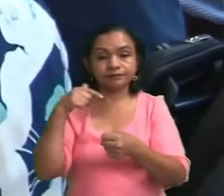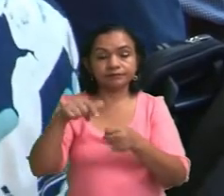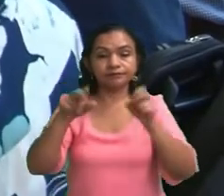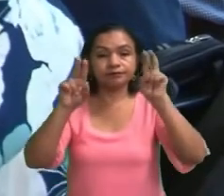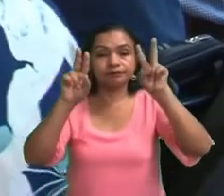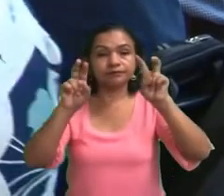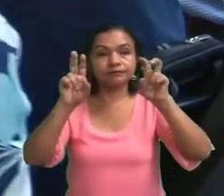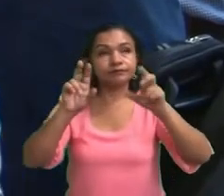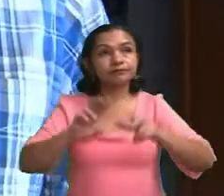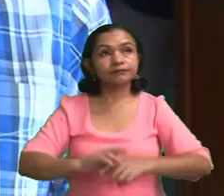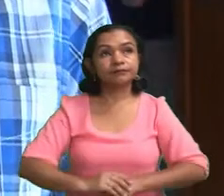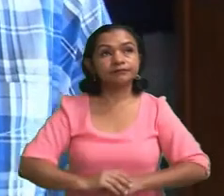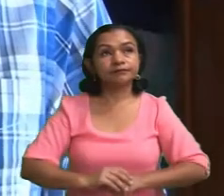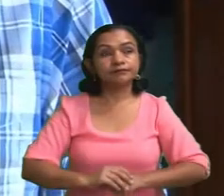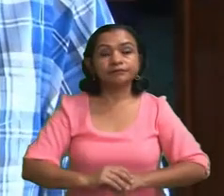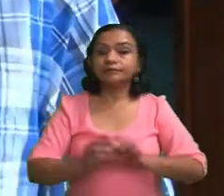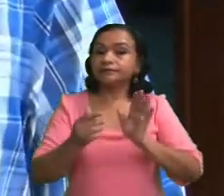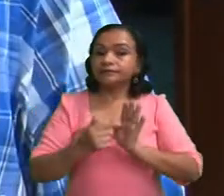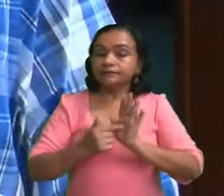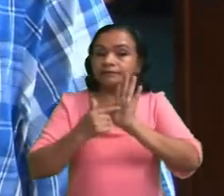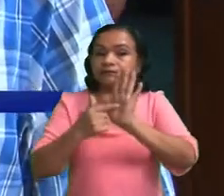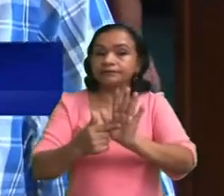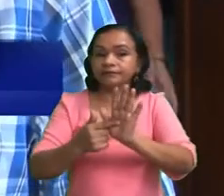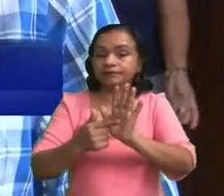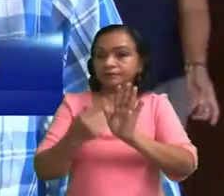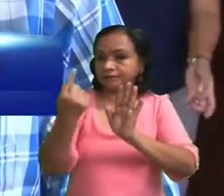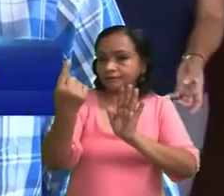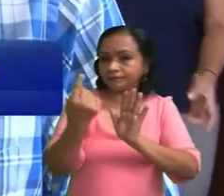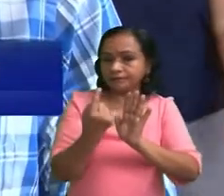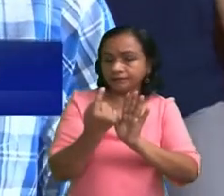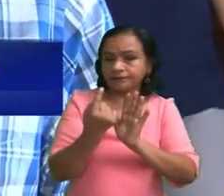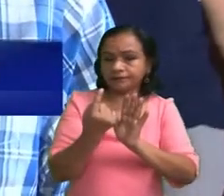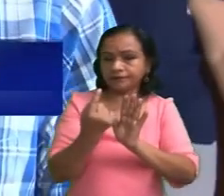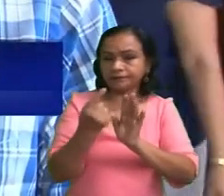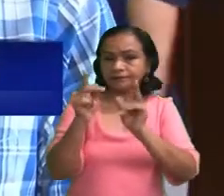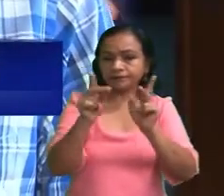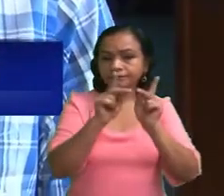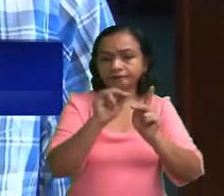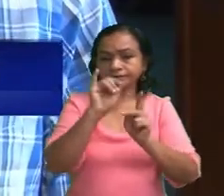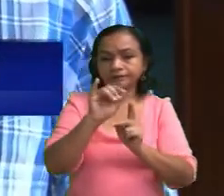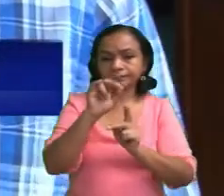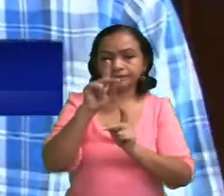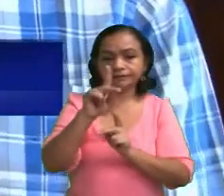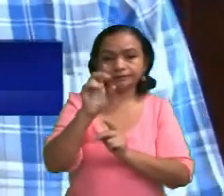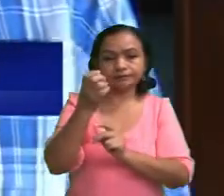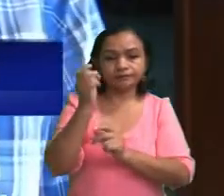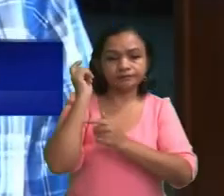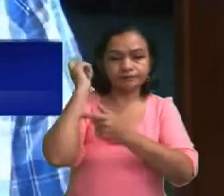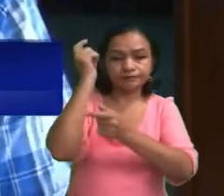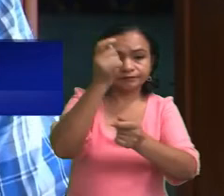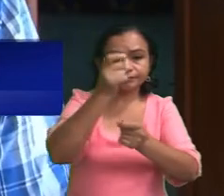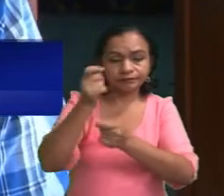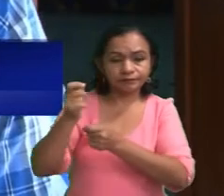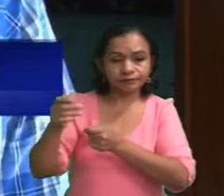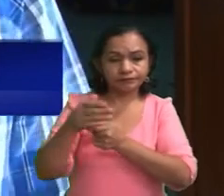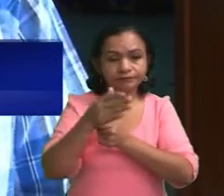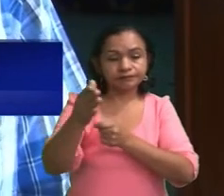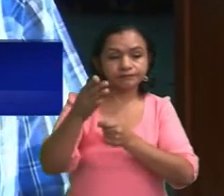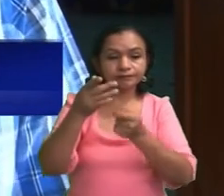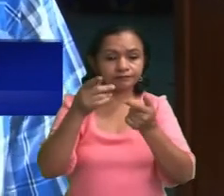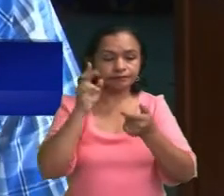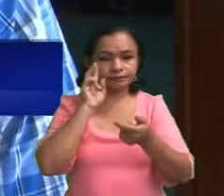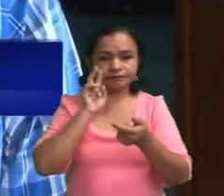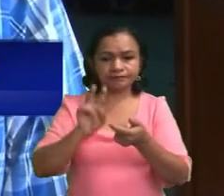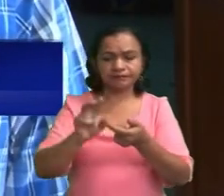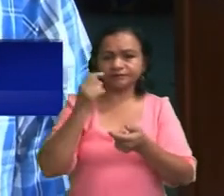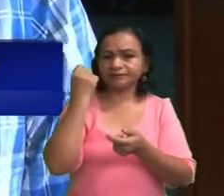temática. Por ejemplo, aquí estaba hace poco los compañeros de INPESCA, y que nos detectaron un decreto que nosotros